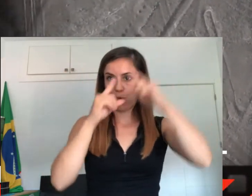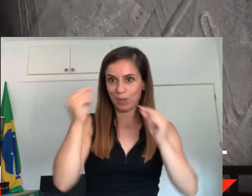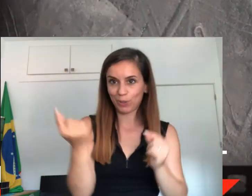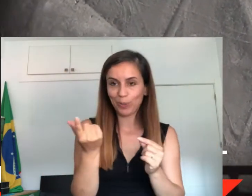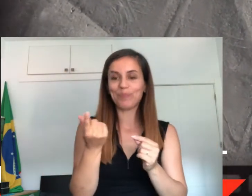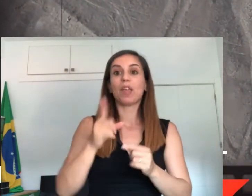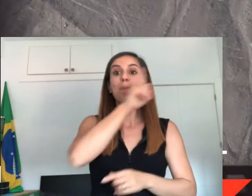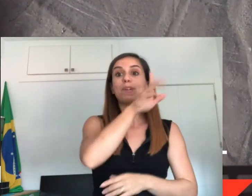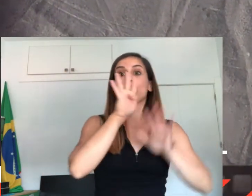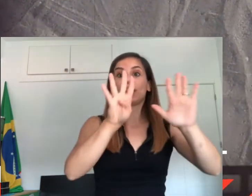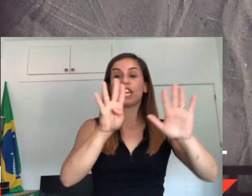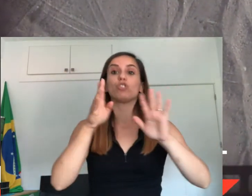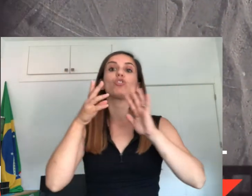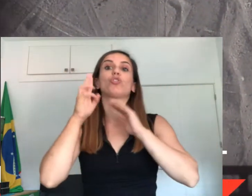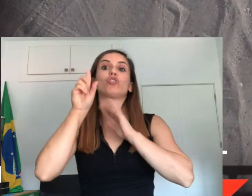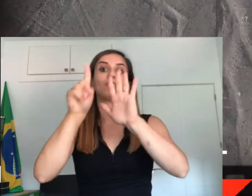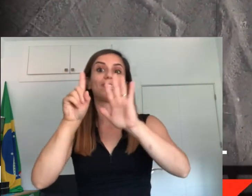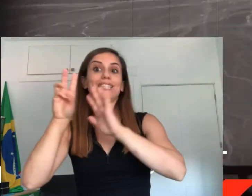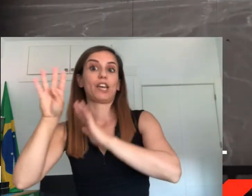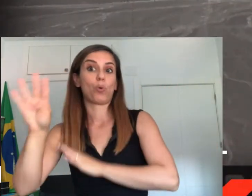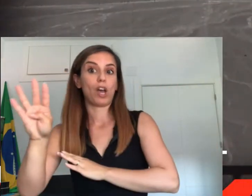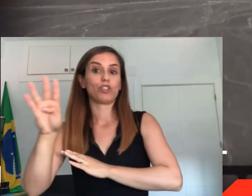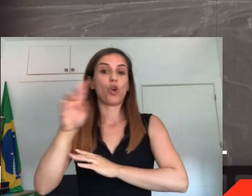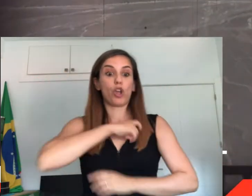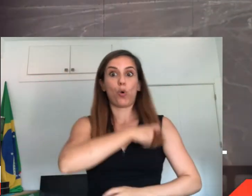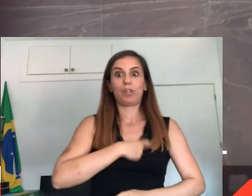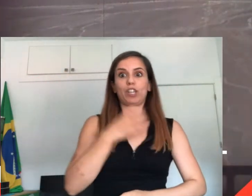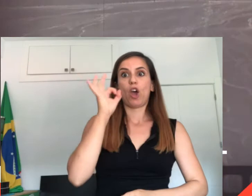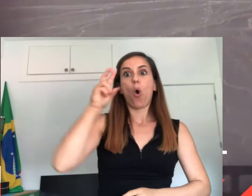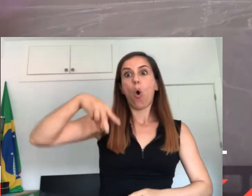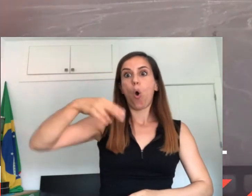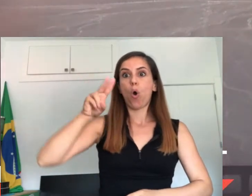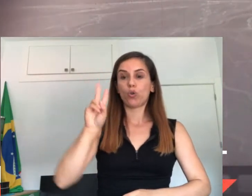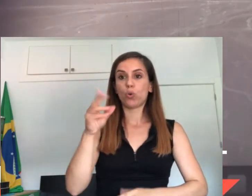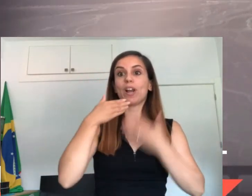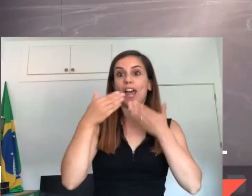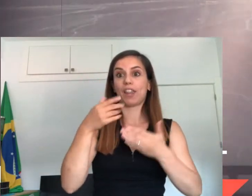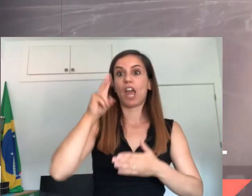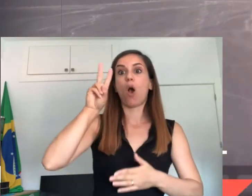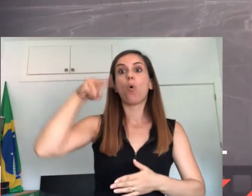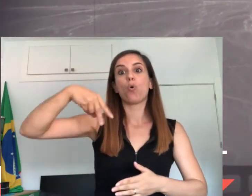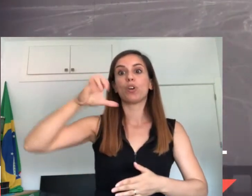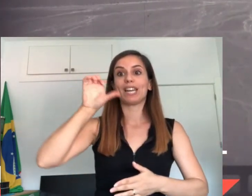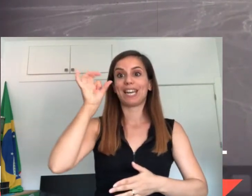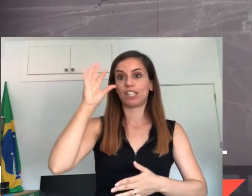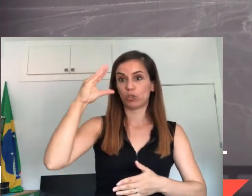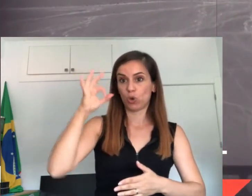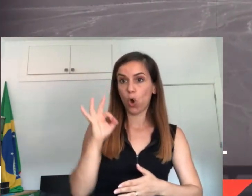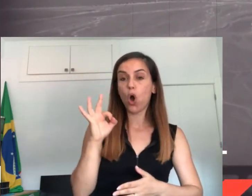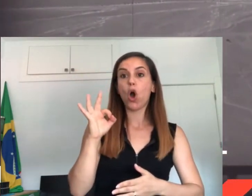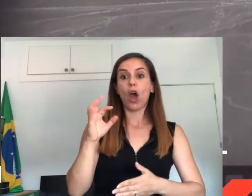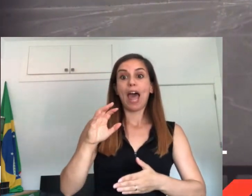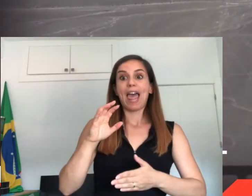las Naciones Unidas, a través de la UNESCO, inscribe estas líneas como patrimonio de la